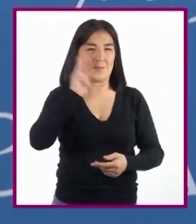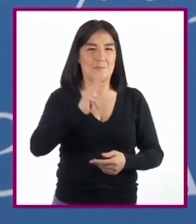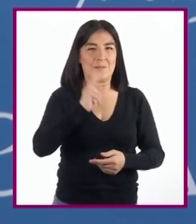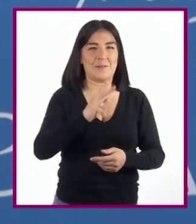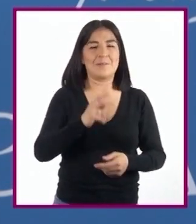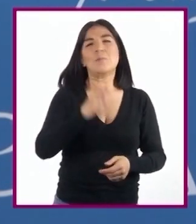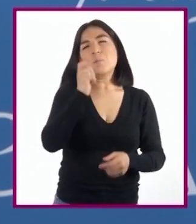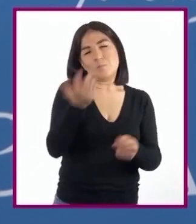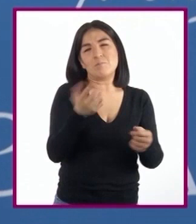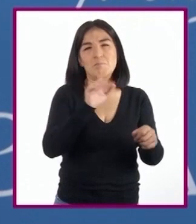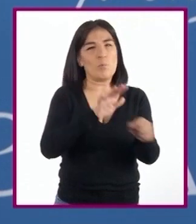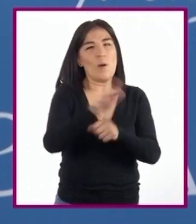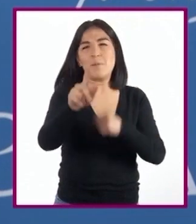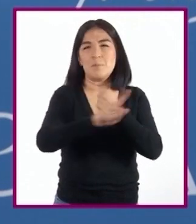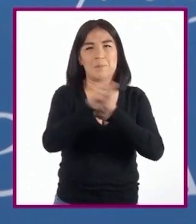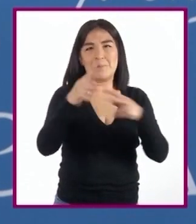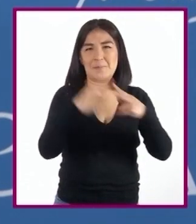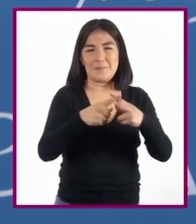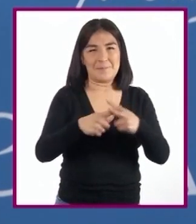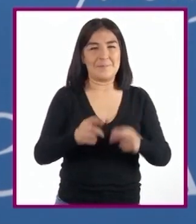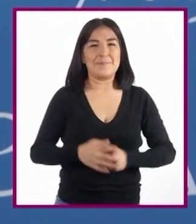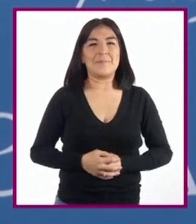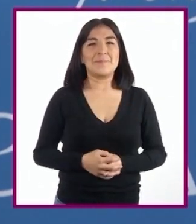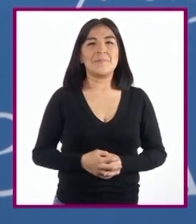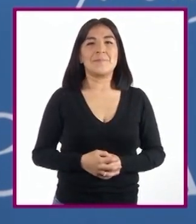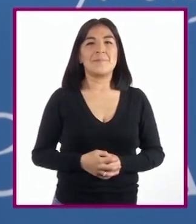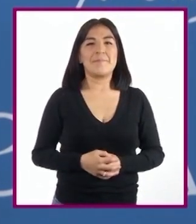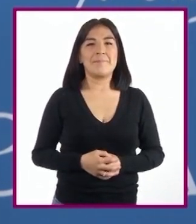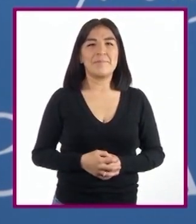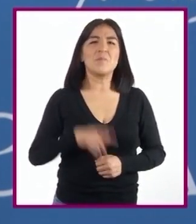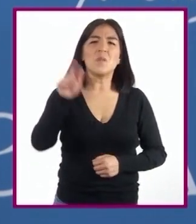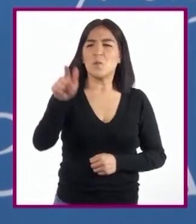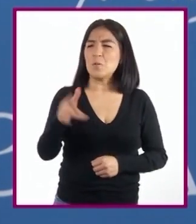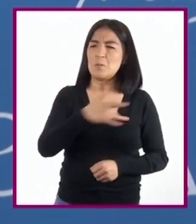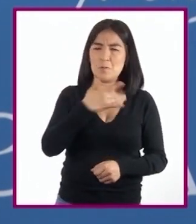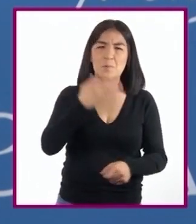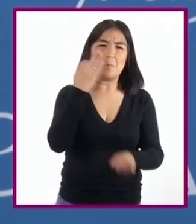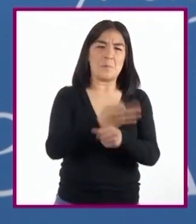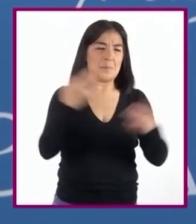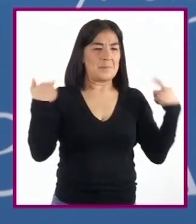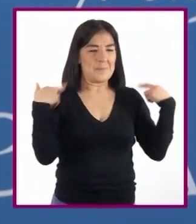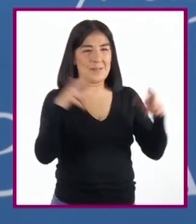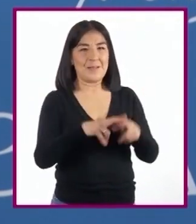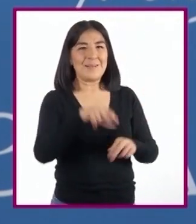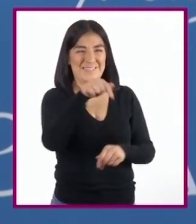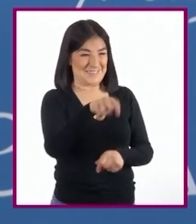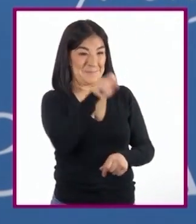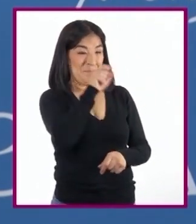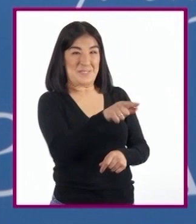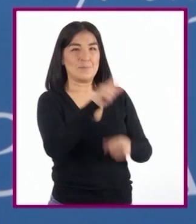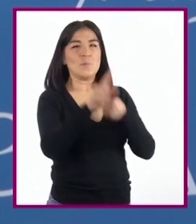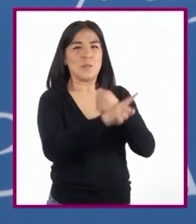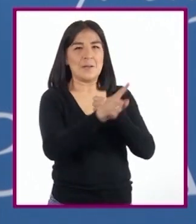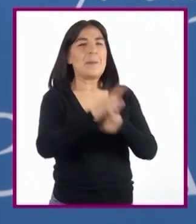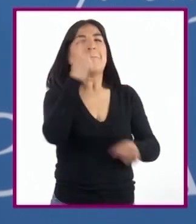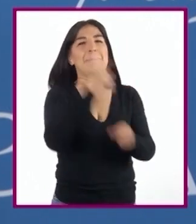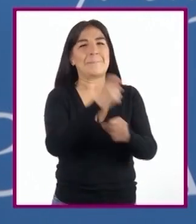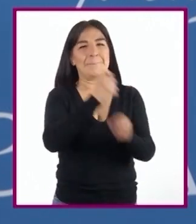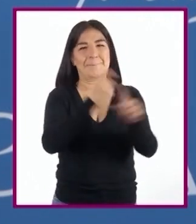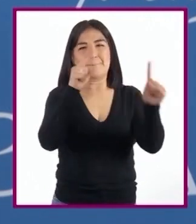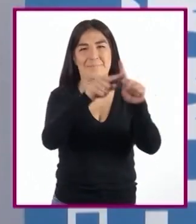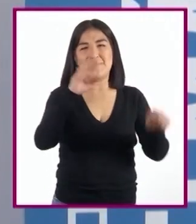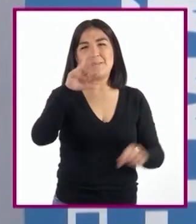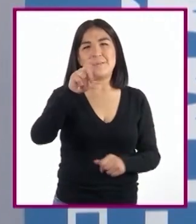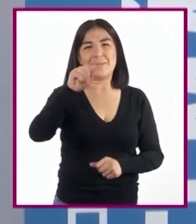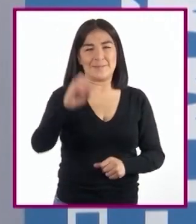una situación. ¿Qué te parece, maestra Isabel, si en este mismo problema les planteamos nuestro primer reto de la